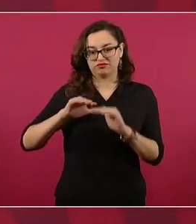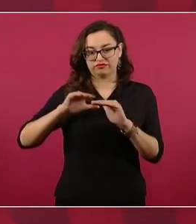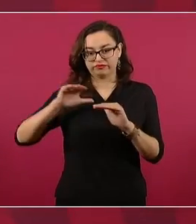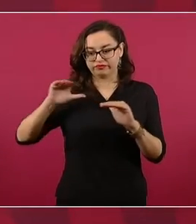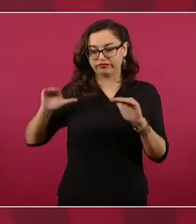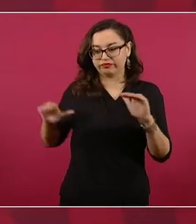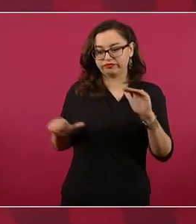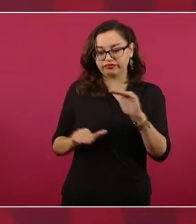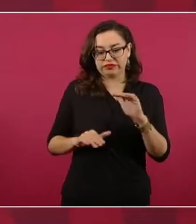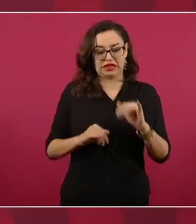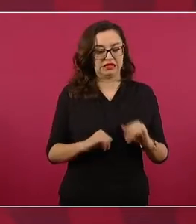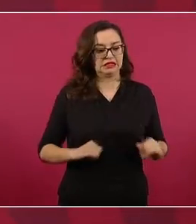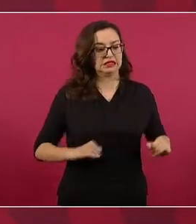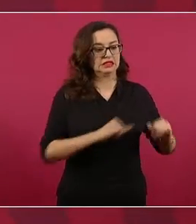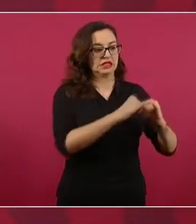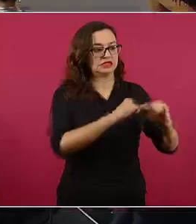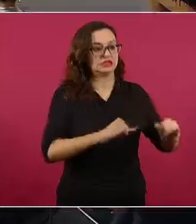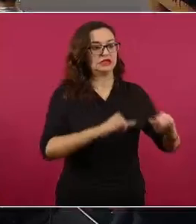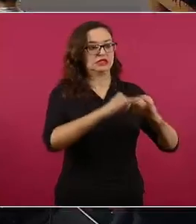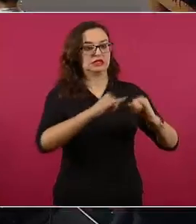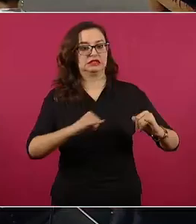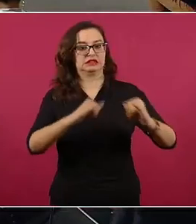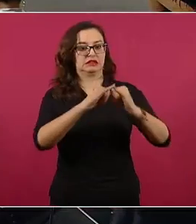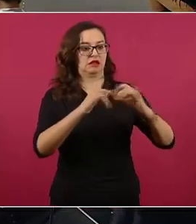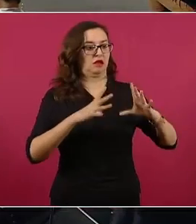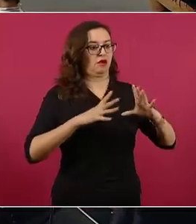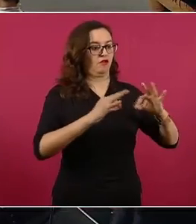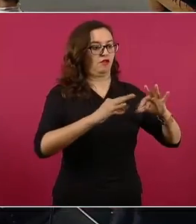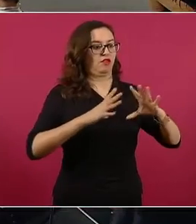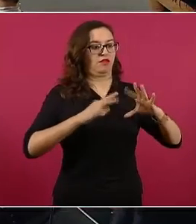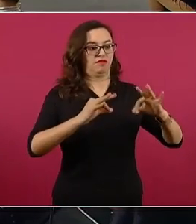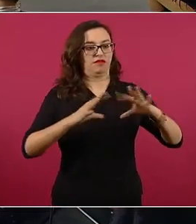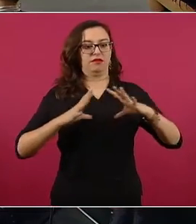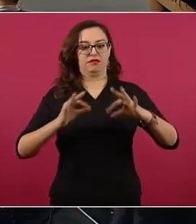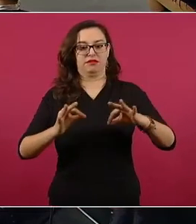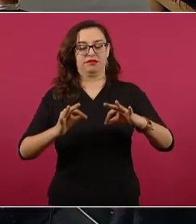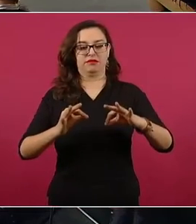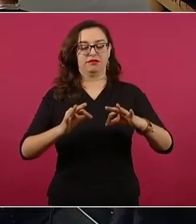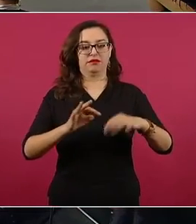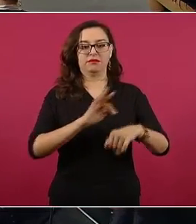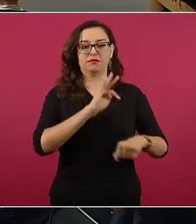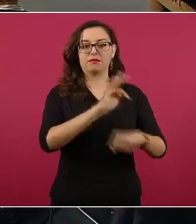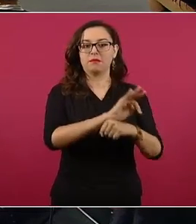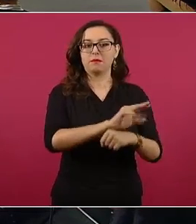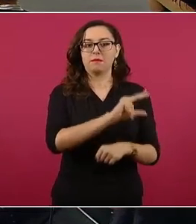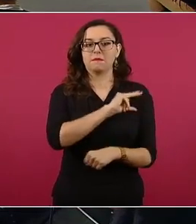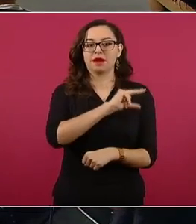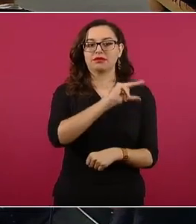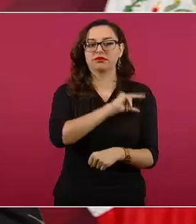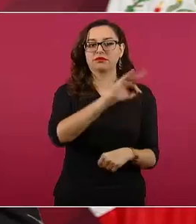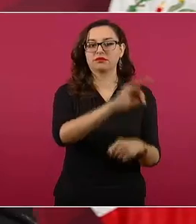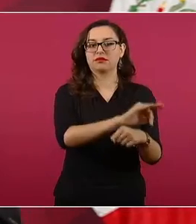Estado para proteger a estos intereses particulares.